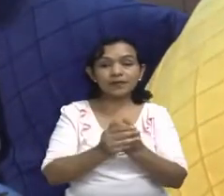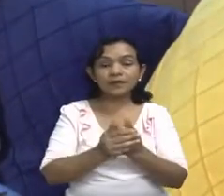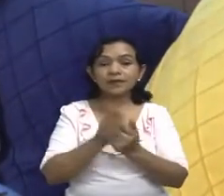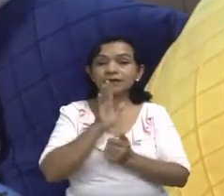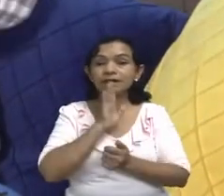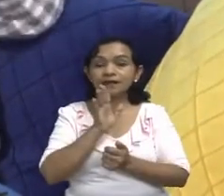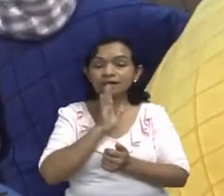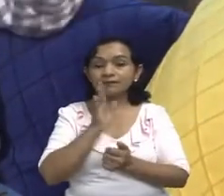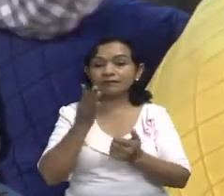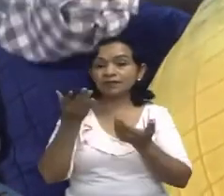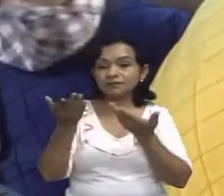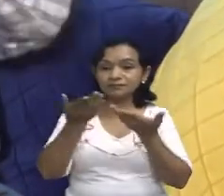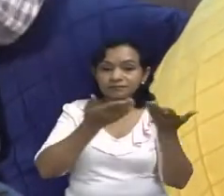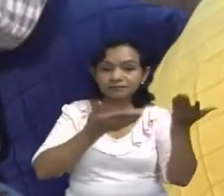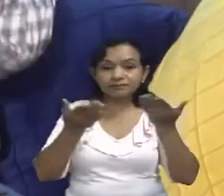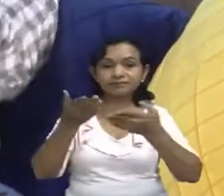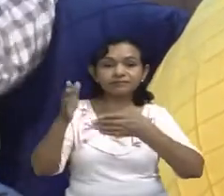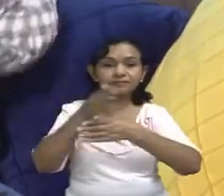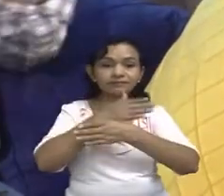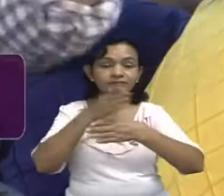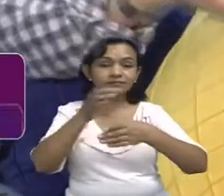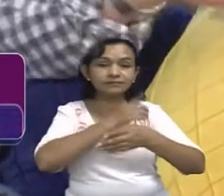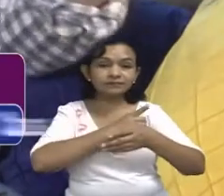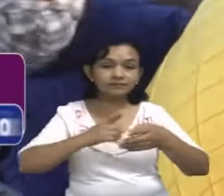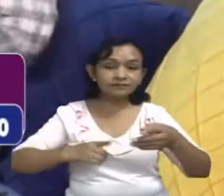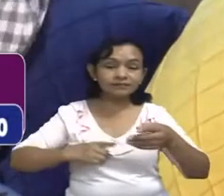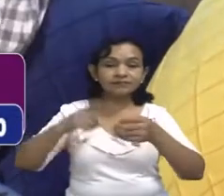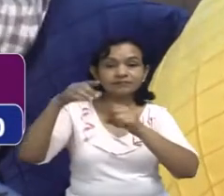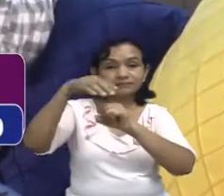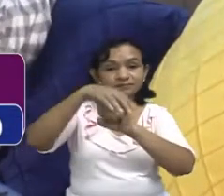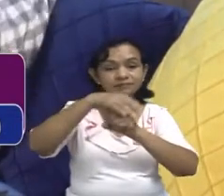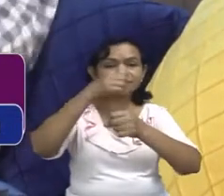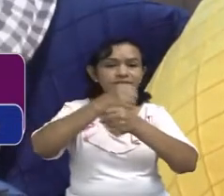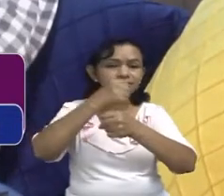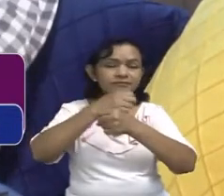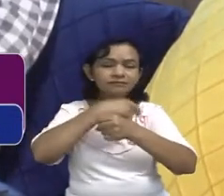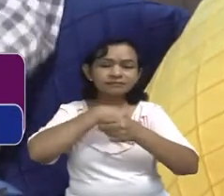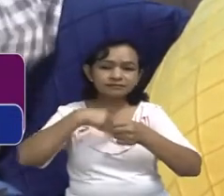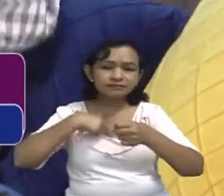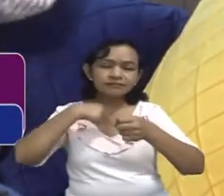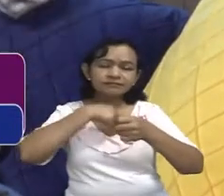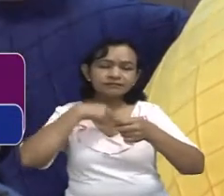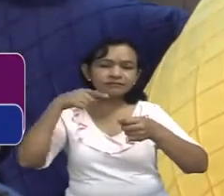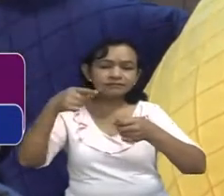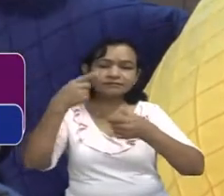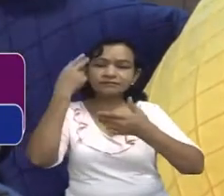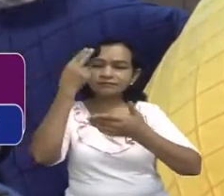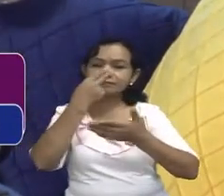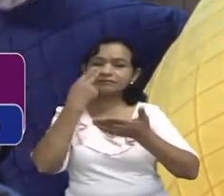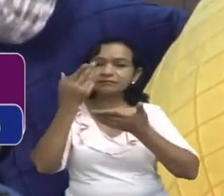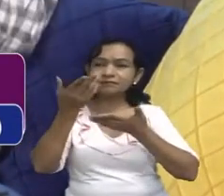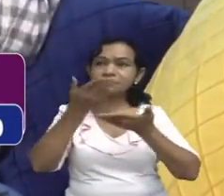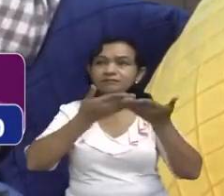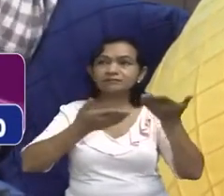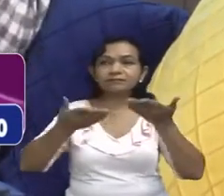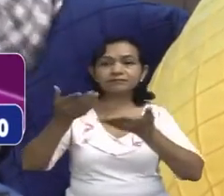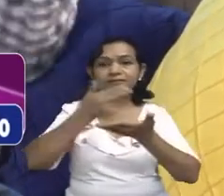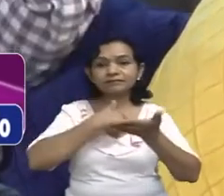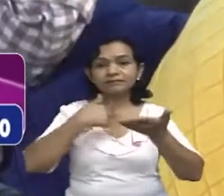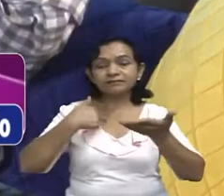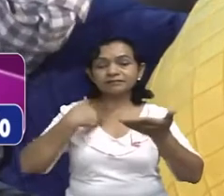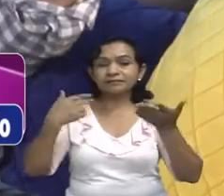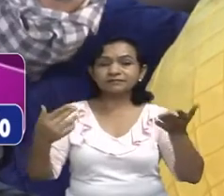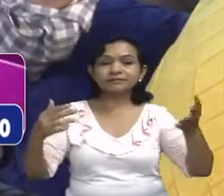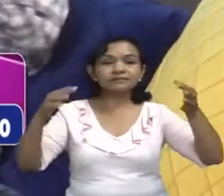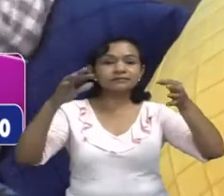discutir, conversar con los diferentes diputados, las comisiones, acerca del trabajo que estaban desarrollando. Y eso fue, digamos,